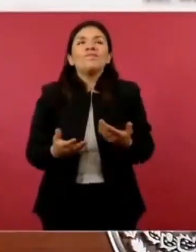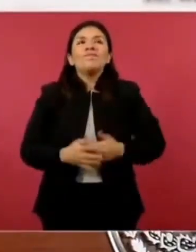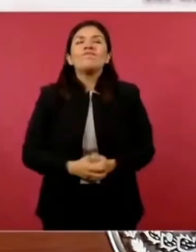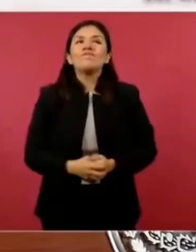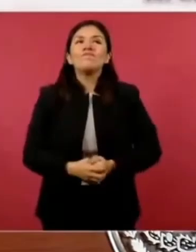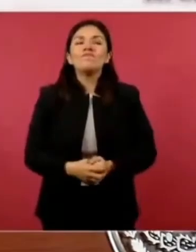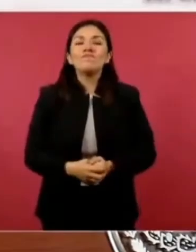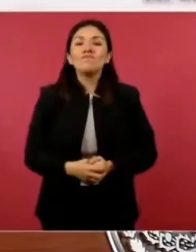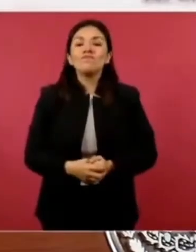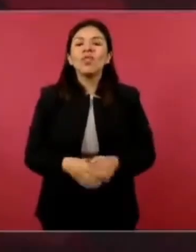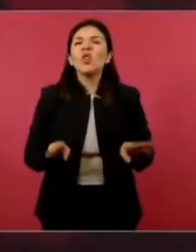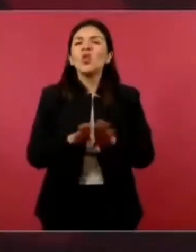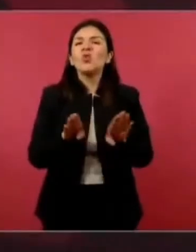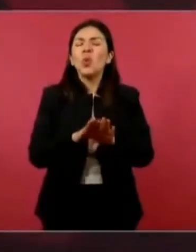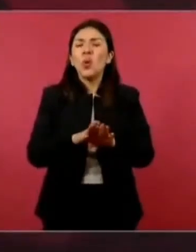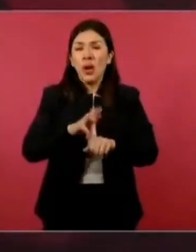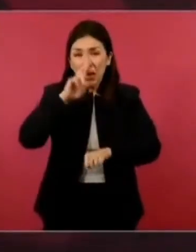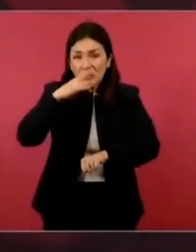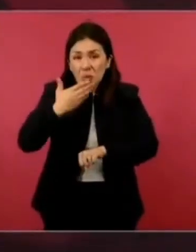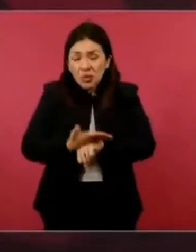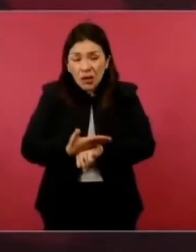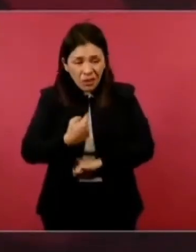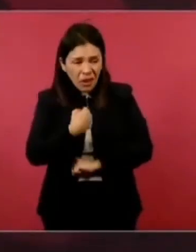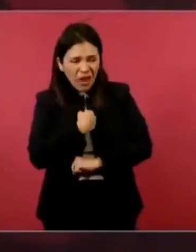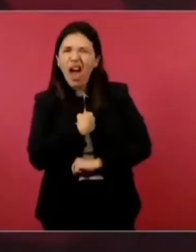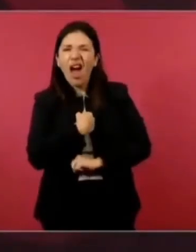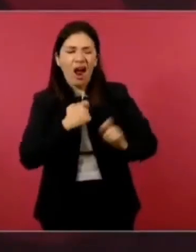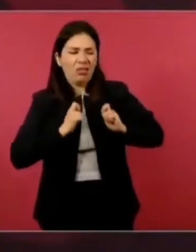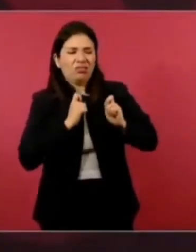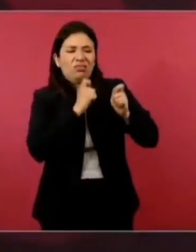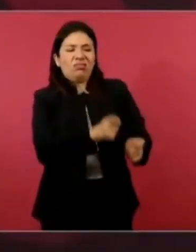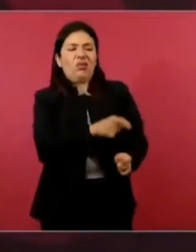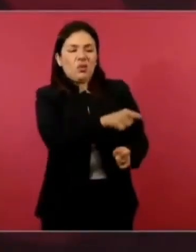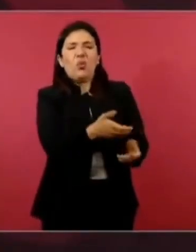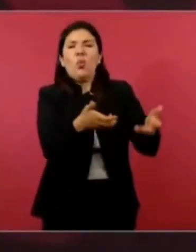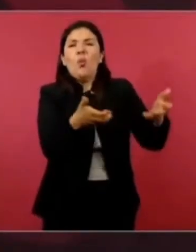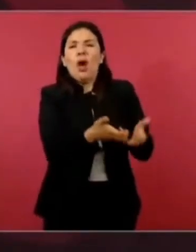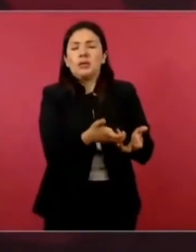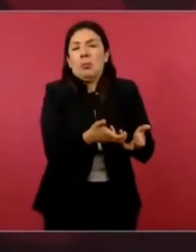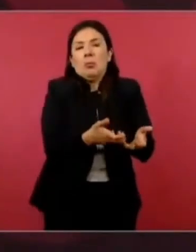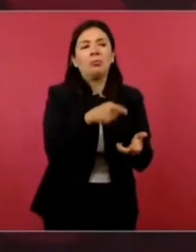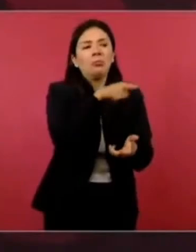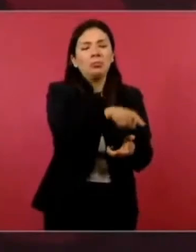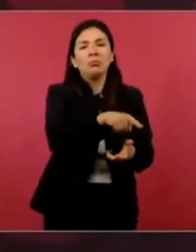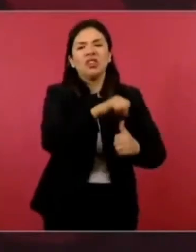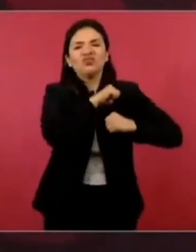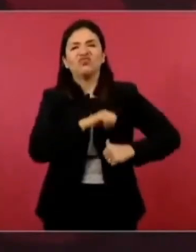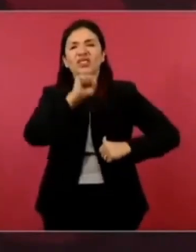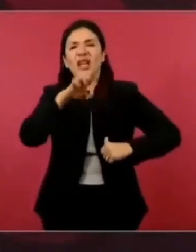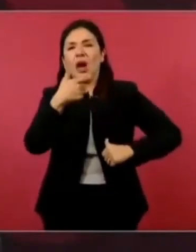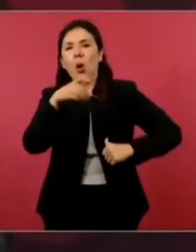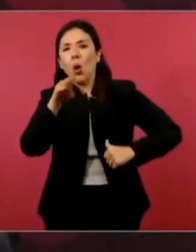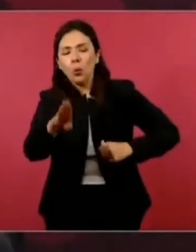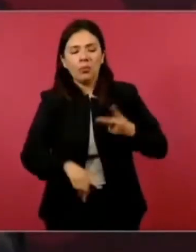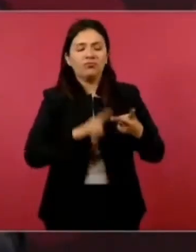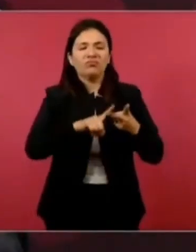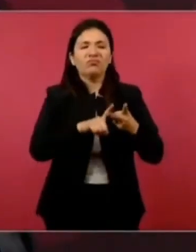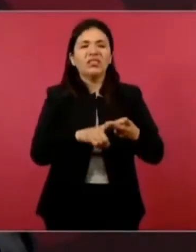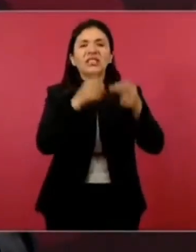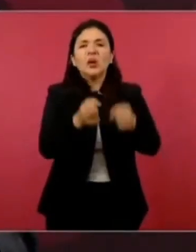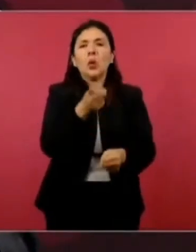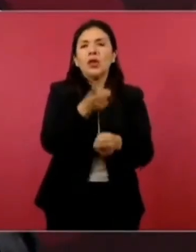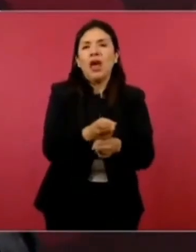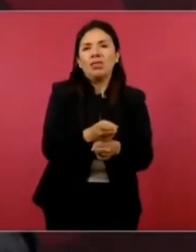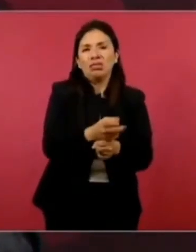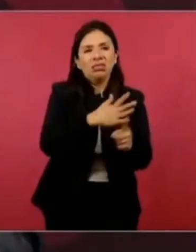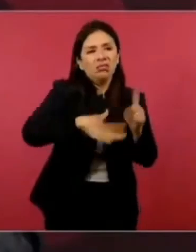de dejar esa responsabilidad ya sea el secretario de gobernación ya sea el secretario de seguridad